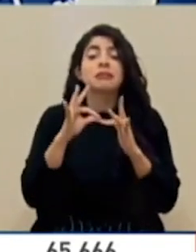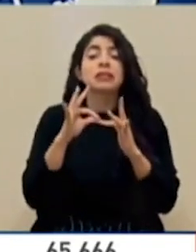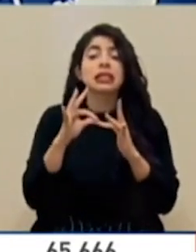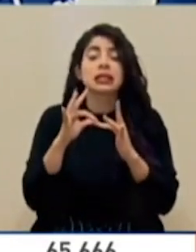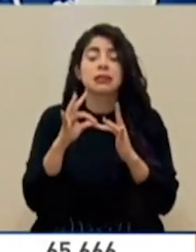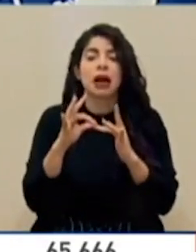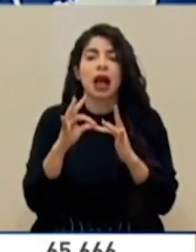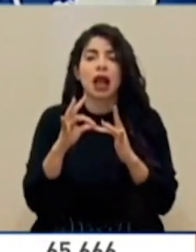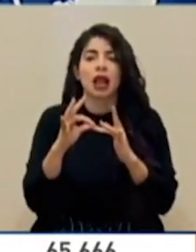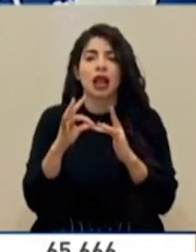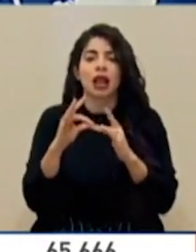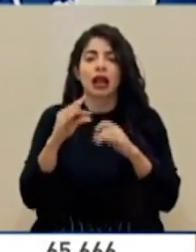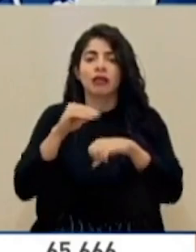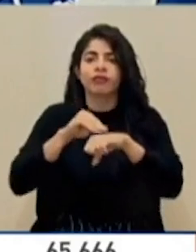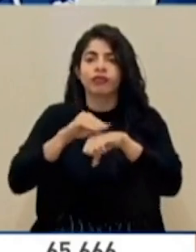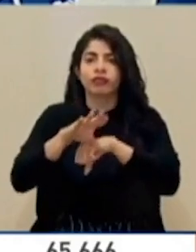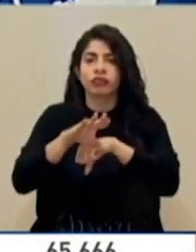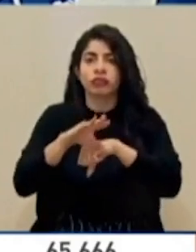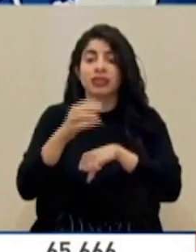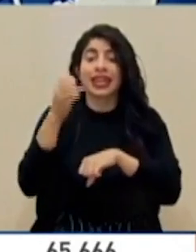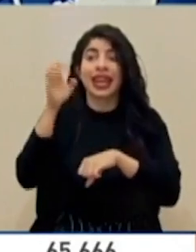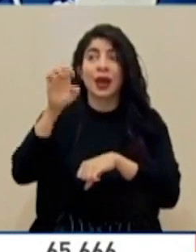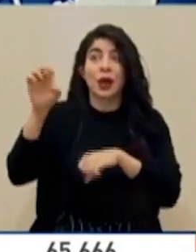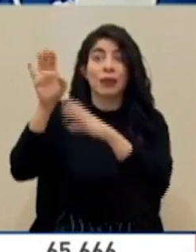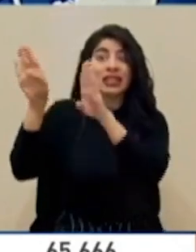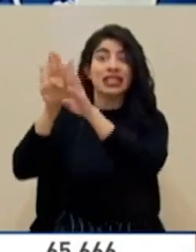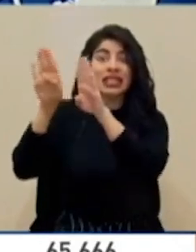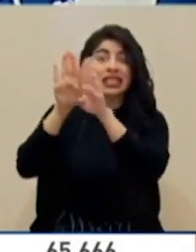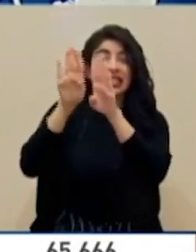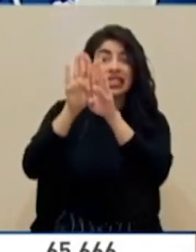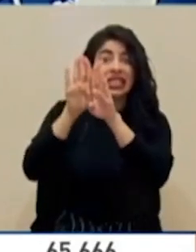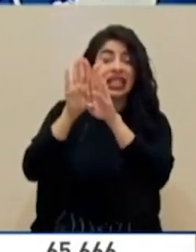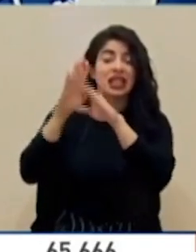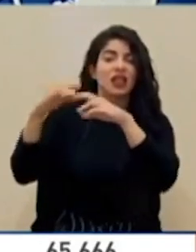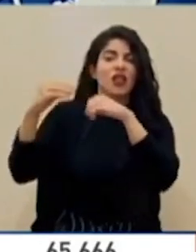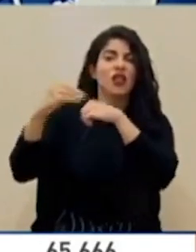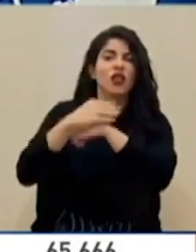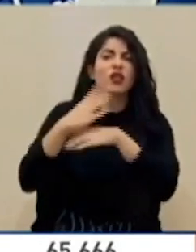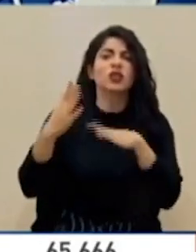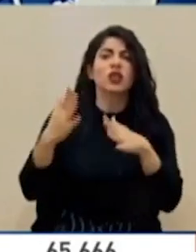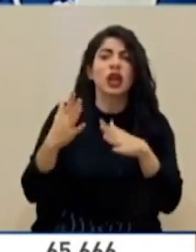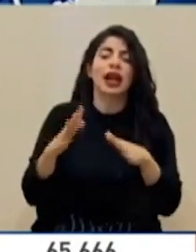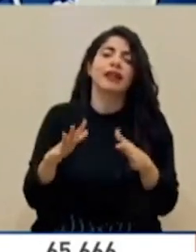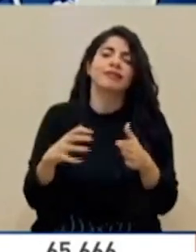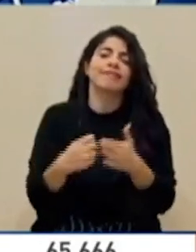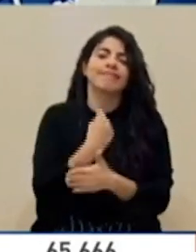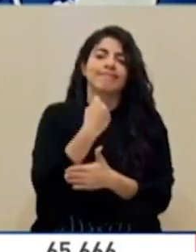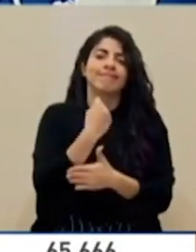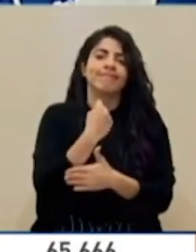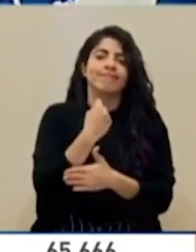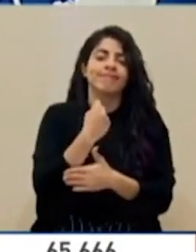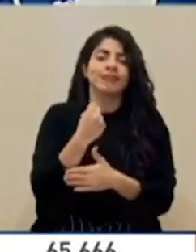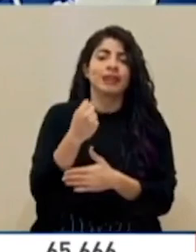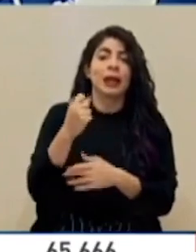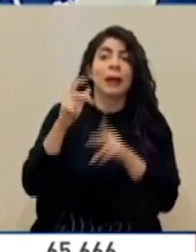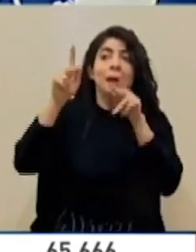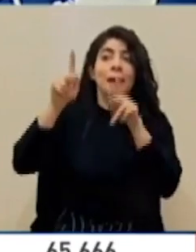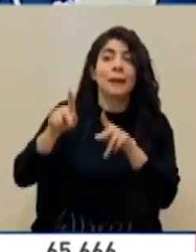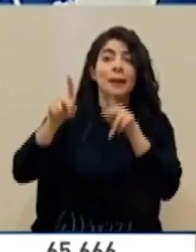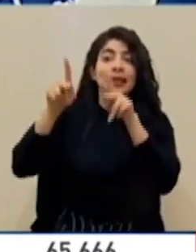efecto que tiene los cierres en Europa es justamente que desafortunadamente vamos a ver mucho menos